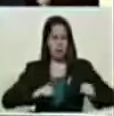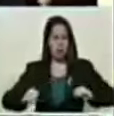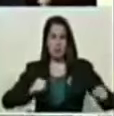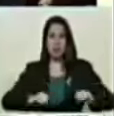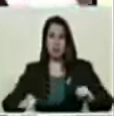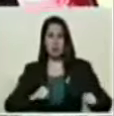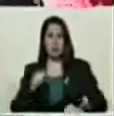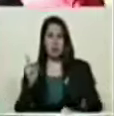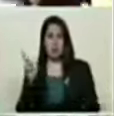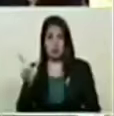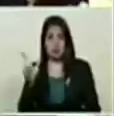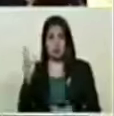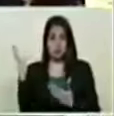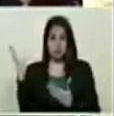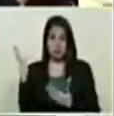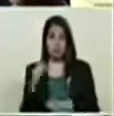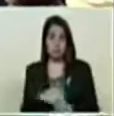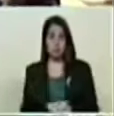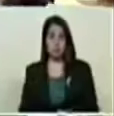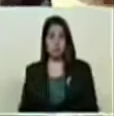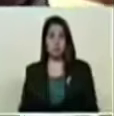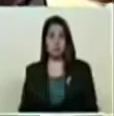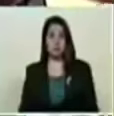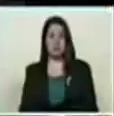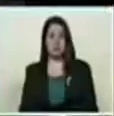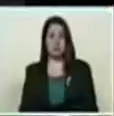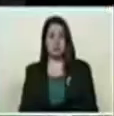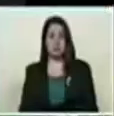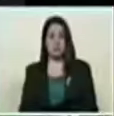del Partido Socialista Unido de Venezuela.